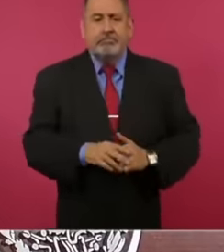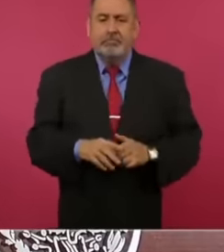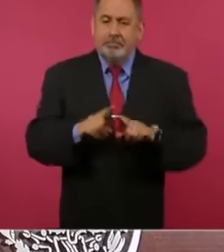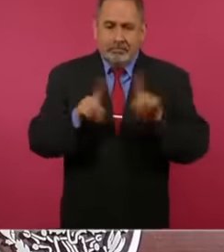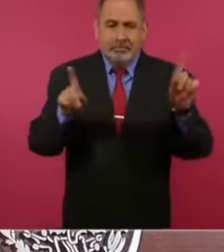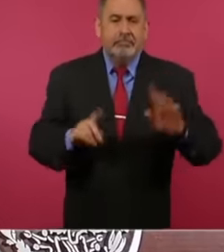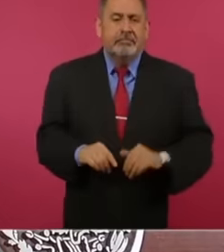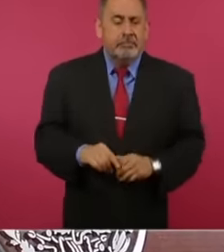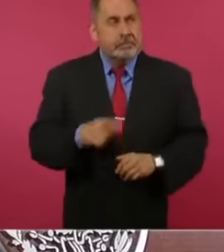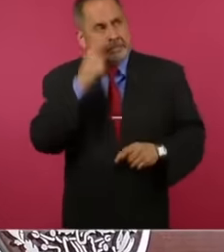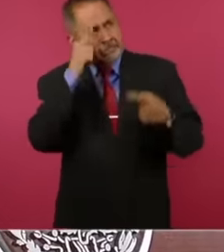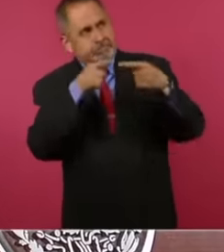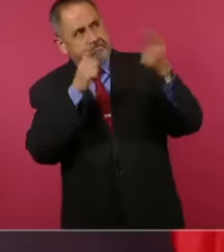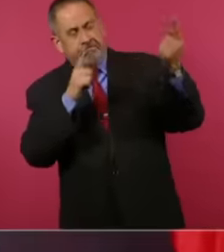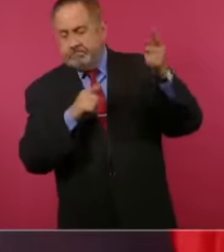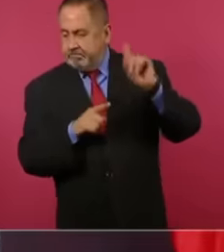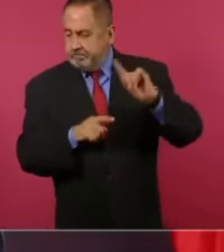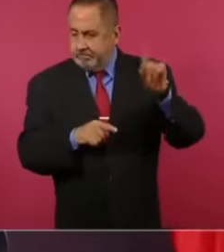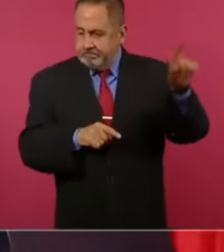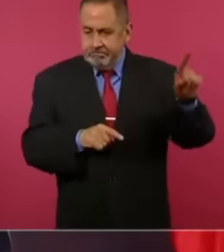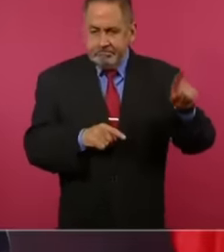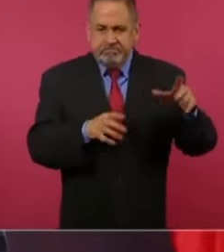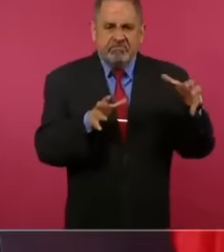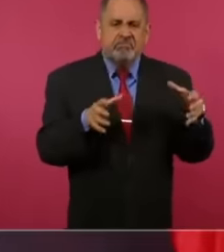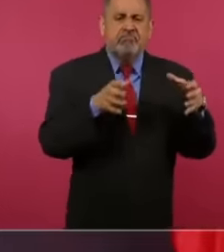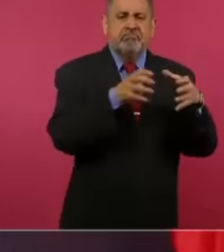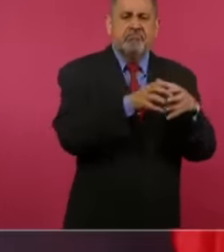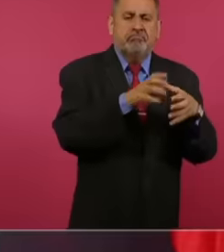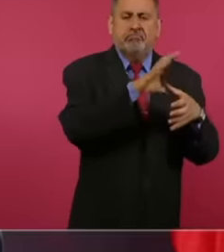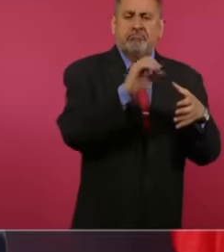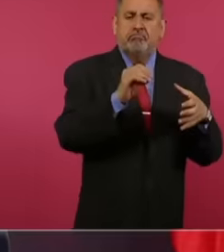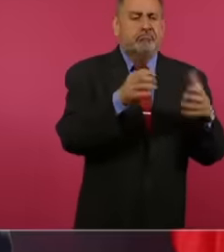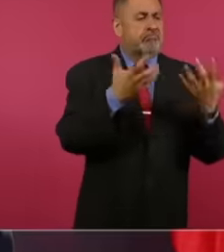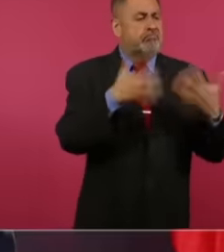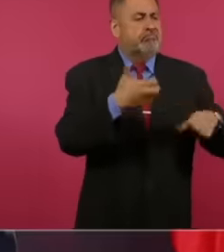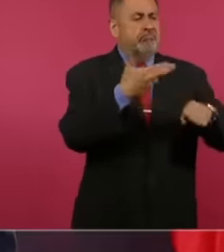diferencia las tenemos con las corporaciones